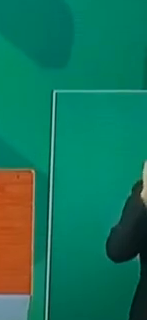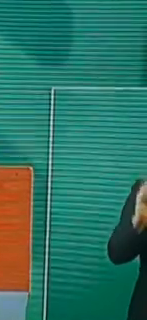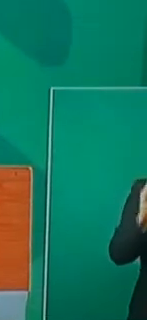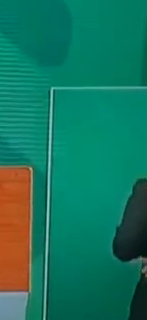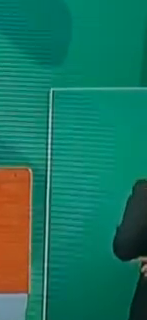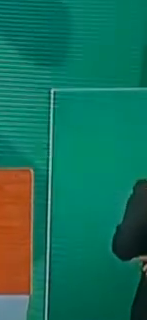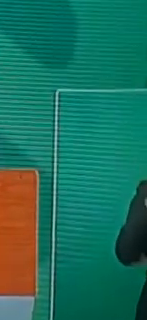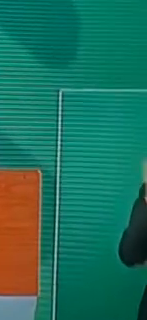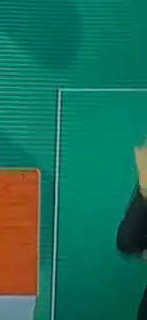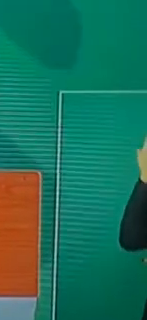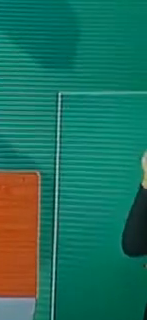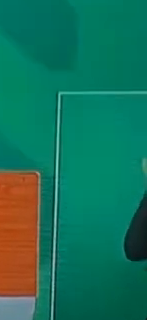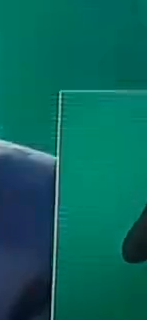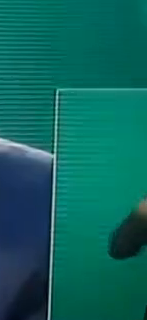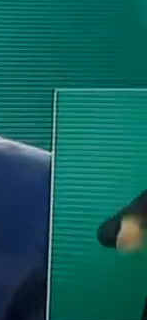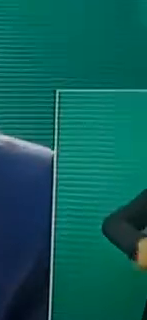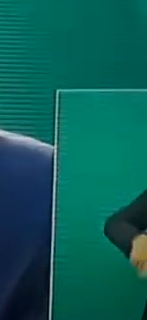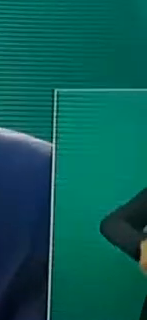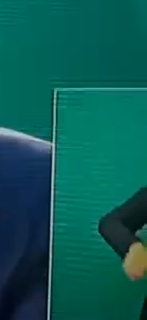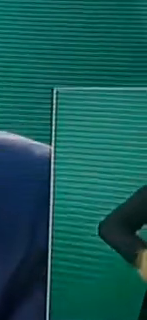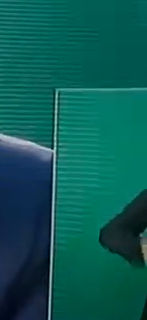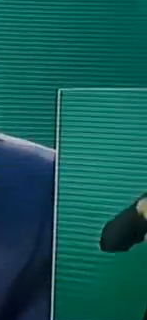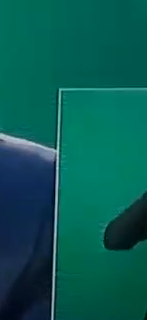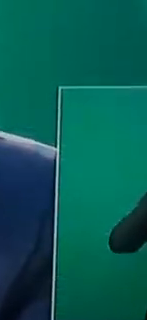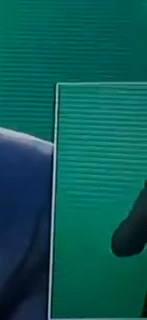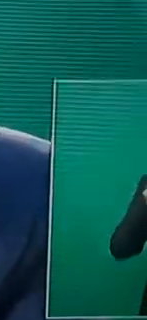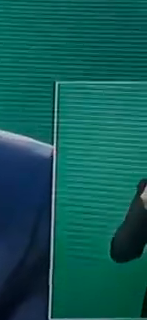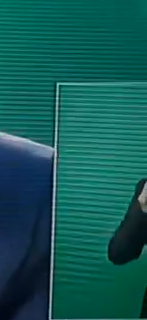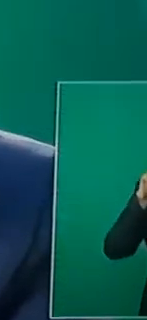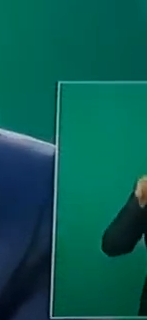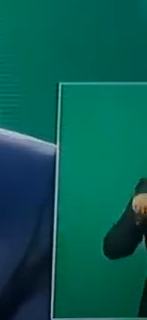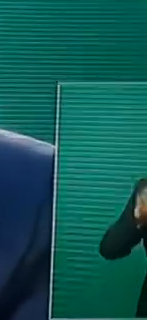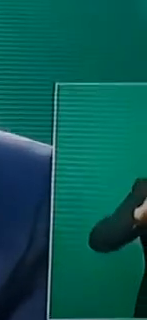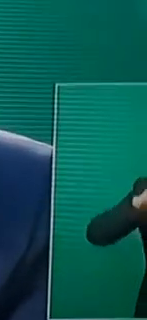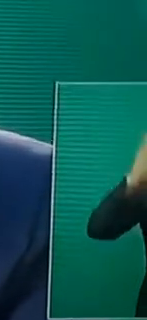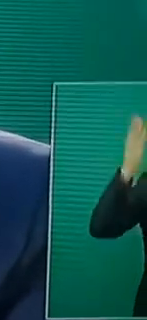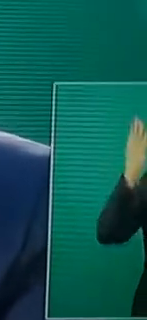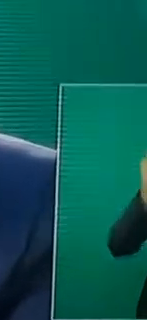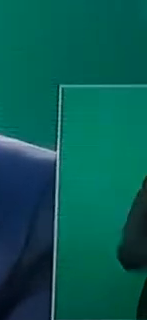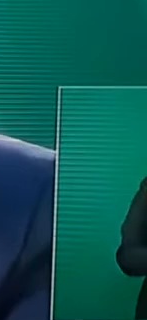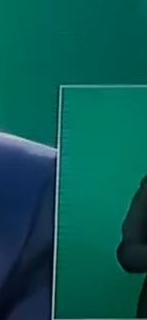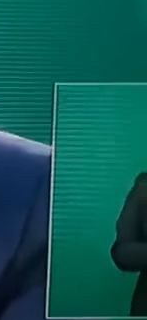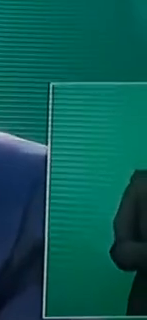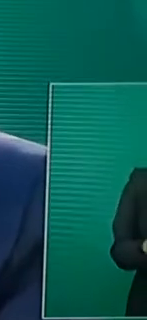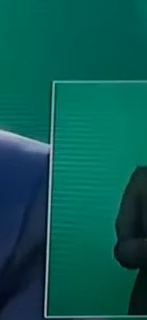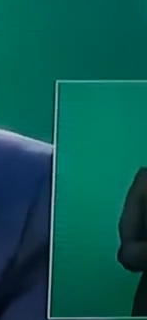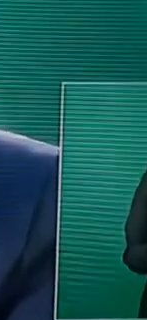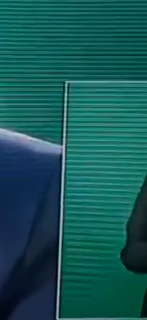periodo neoliberal. Para garantizar eso necesitamos fortalecer a Pemex